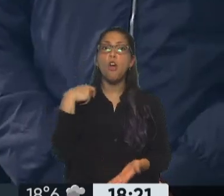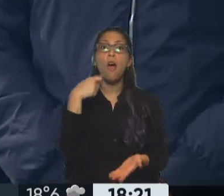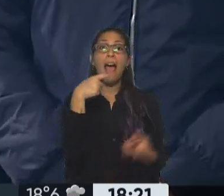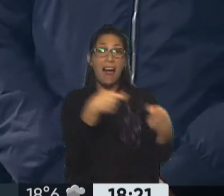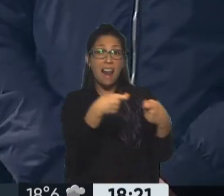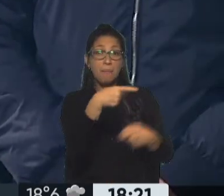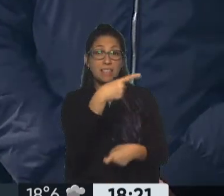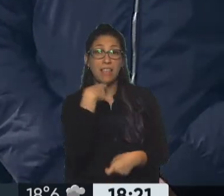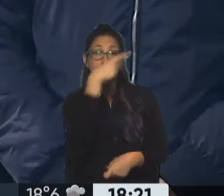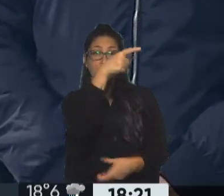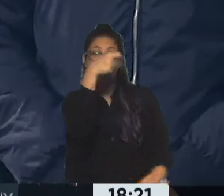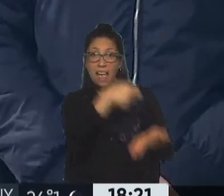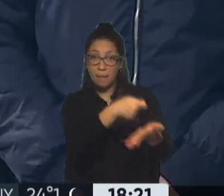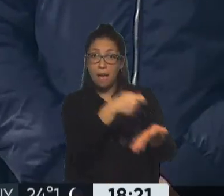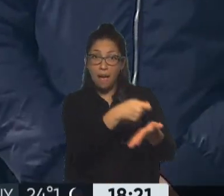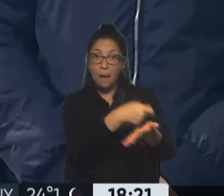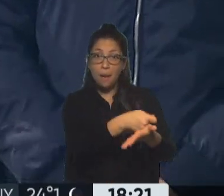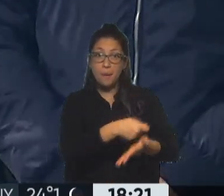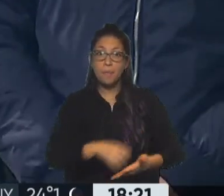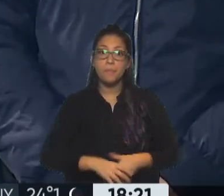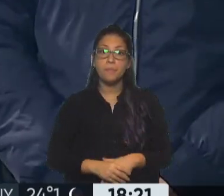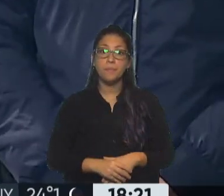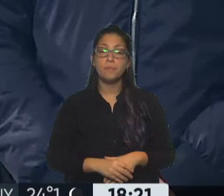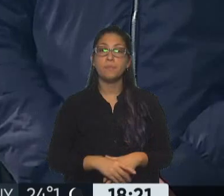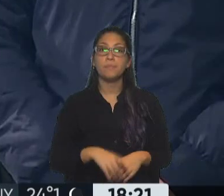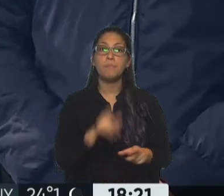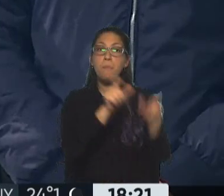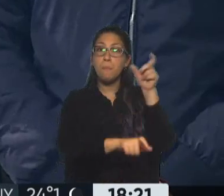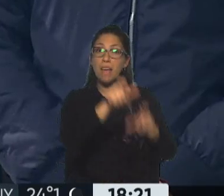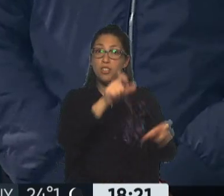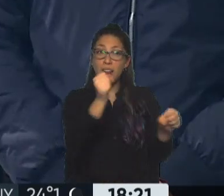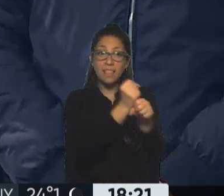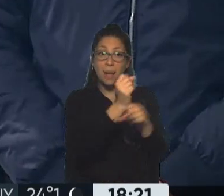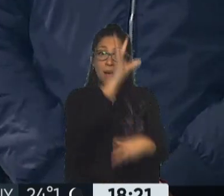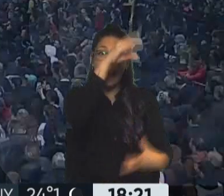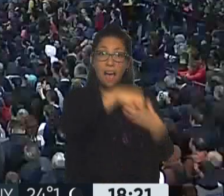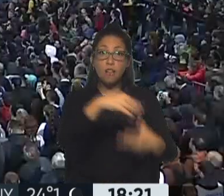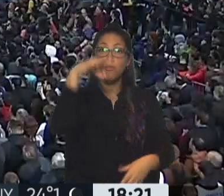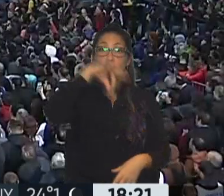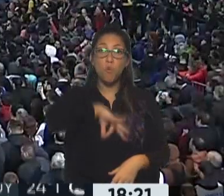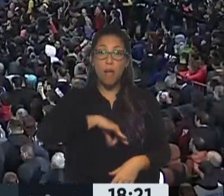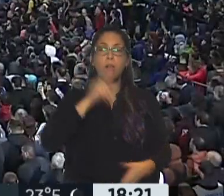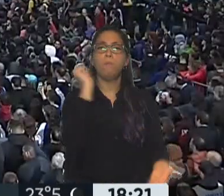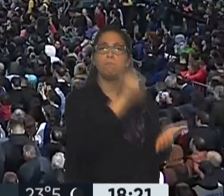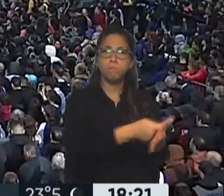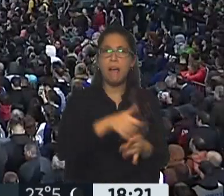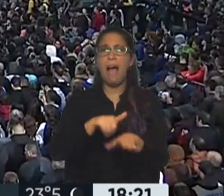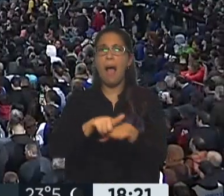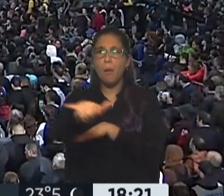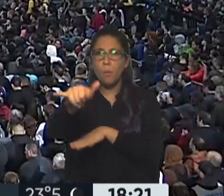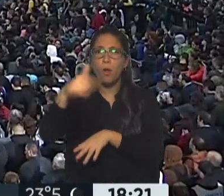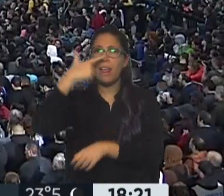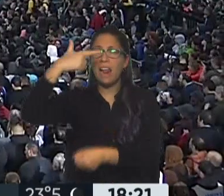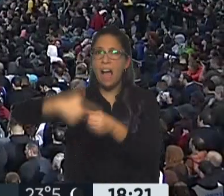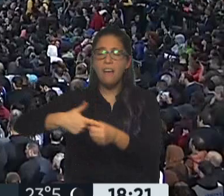empresa española los salarios de todos los trabajadores y el combustible de los aviones.